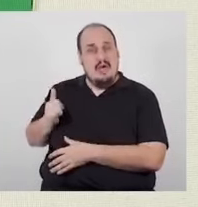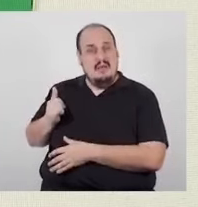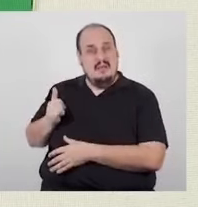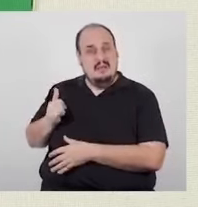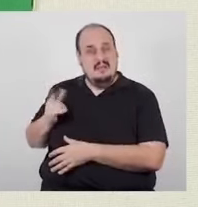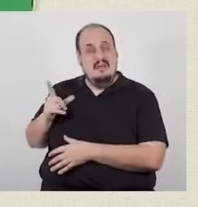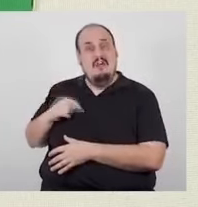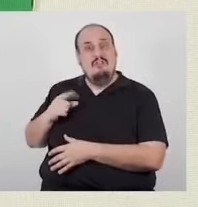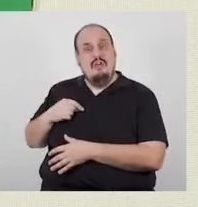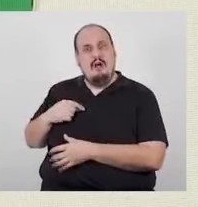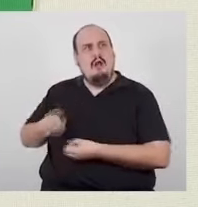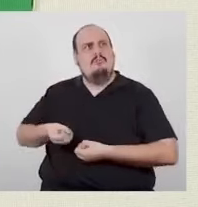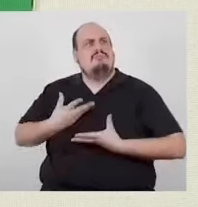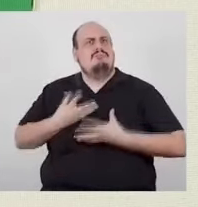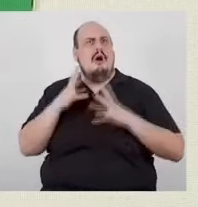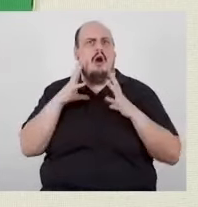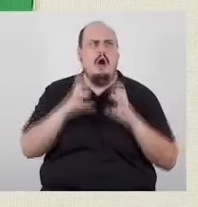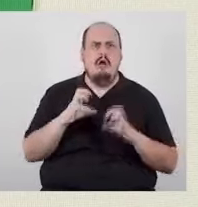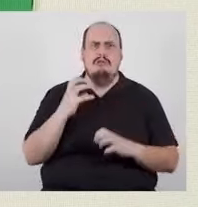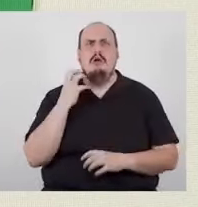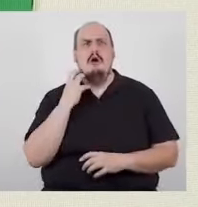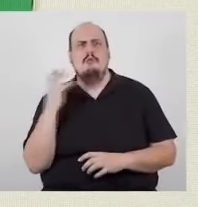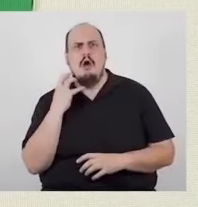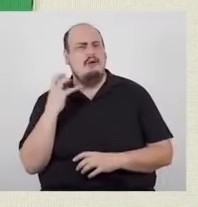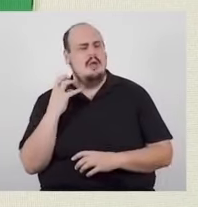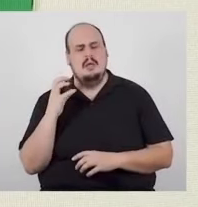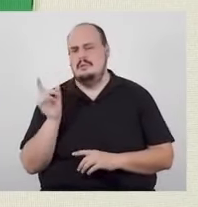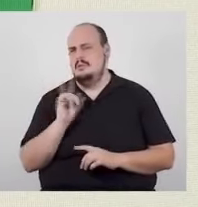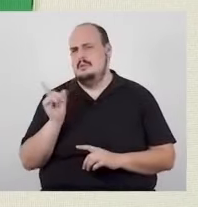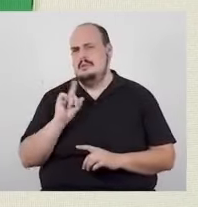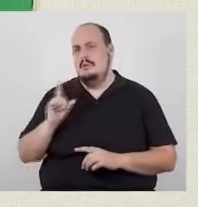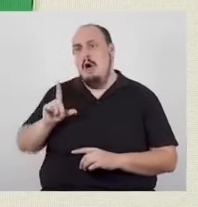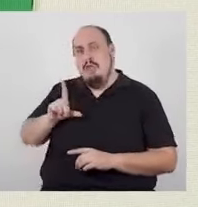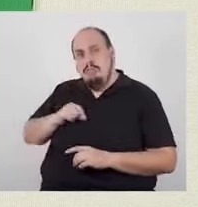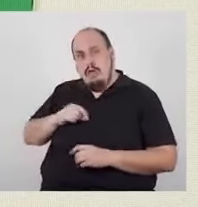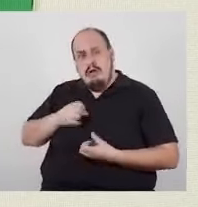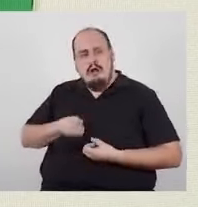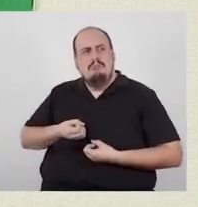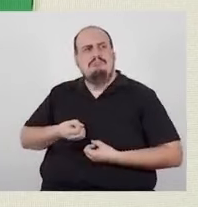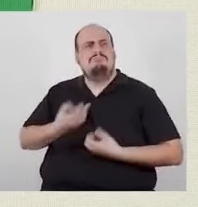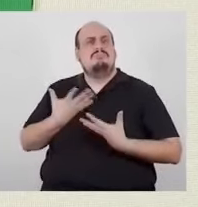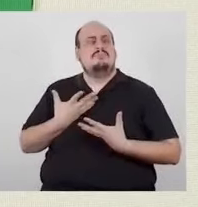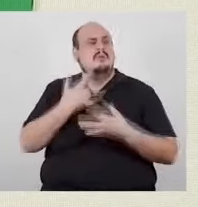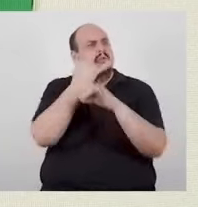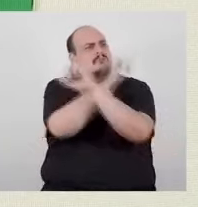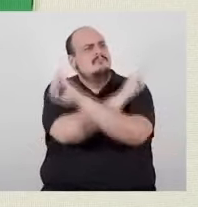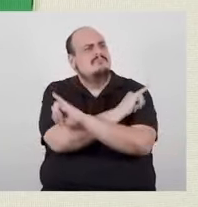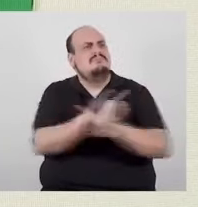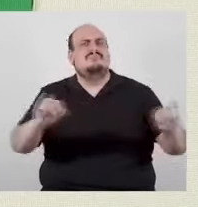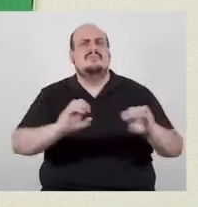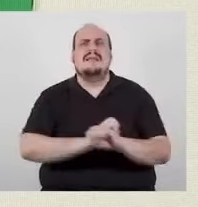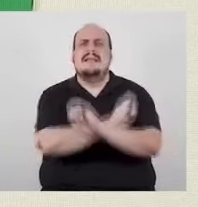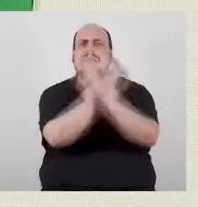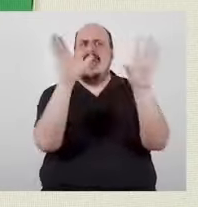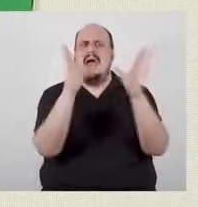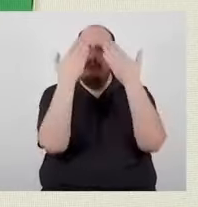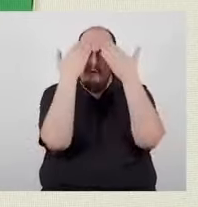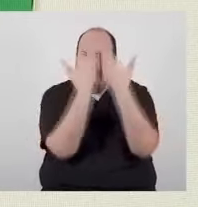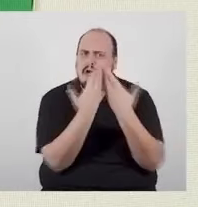lugar de generarles odio, bronca, les generó la necesidad de generarnos una apertura,